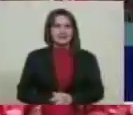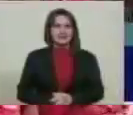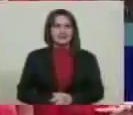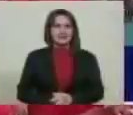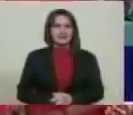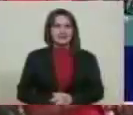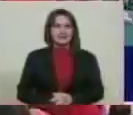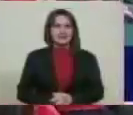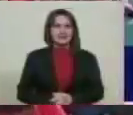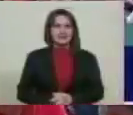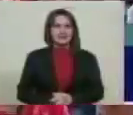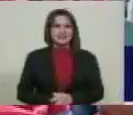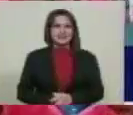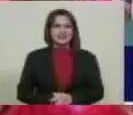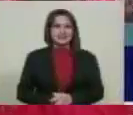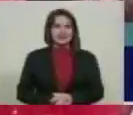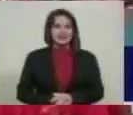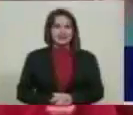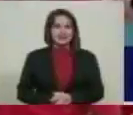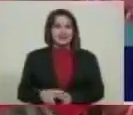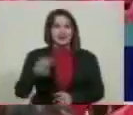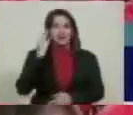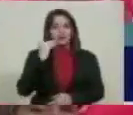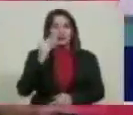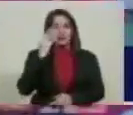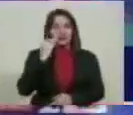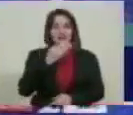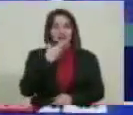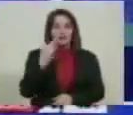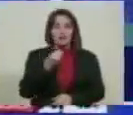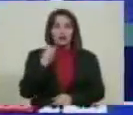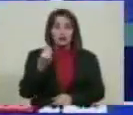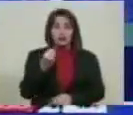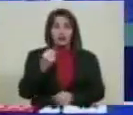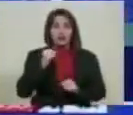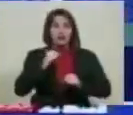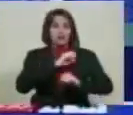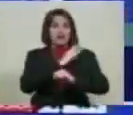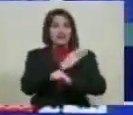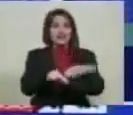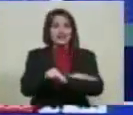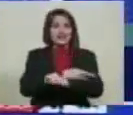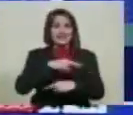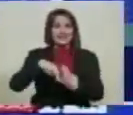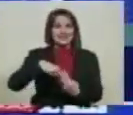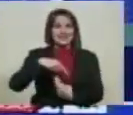Así, experiencia y juventud es la fuerza de la revolución.